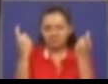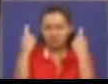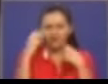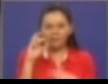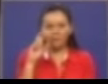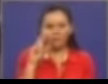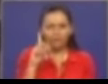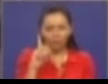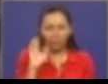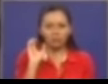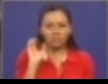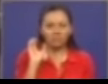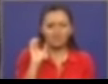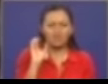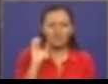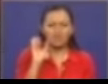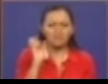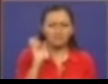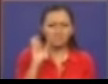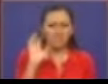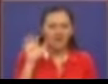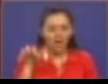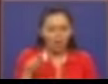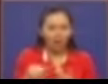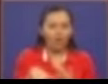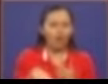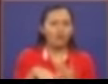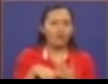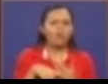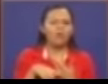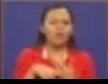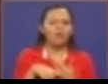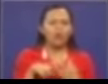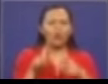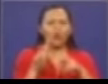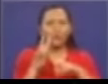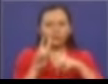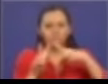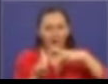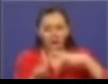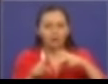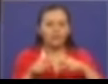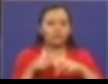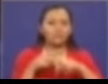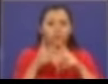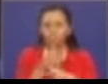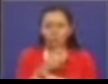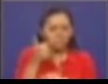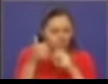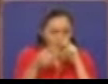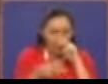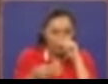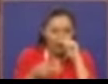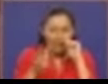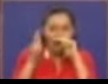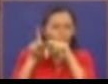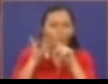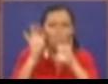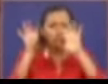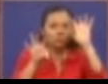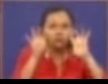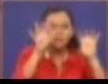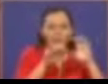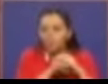Alfa Romeo, Renault clásico, Volkswagen, perfectamente cuidados. Un museo dedicado exclusivamente a